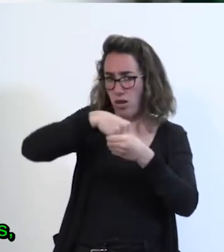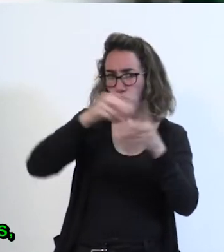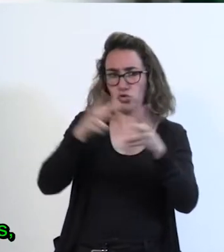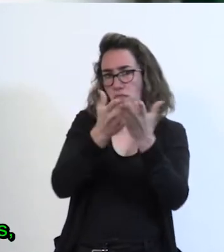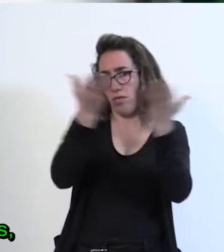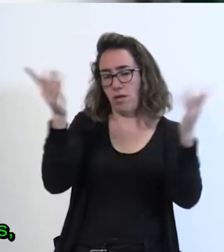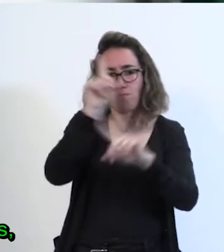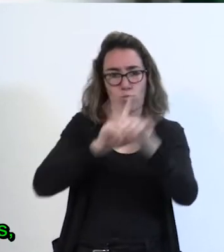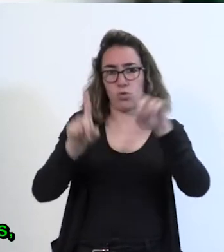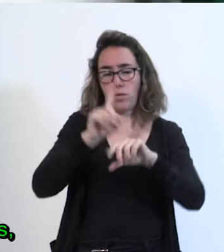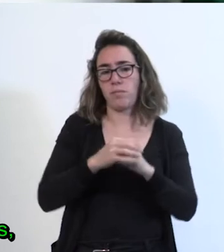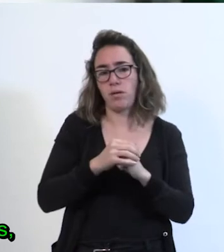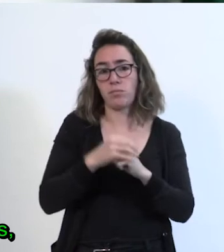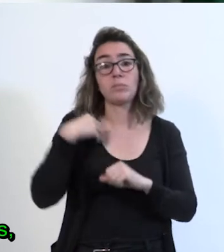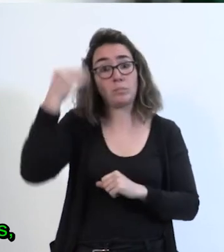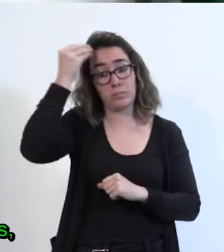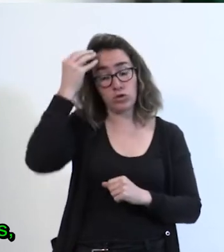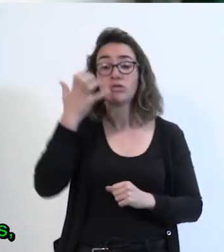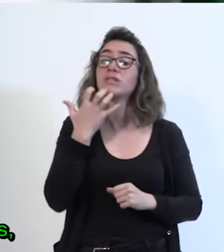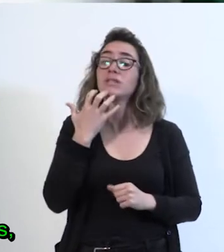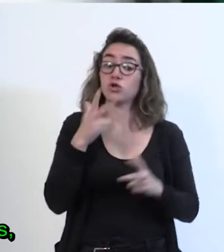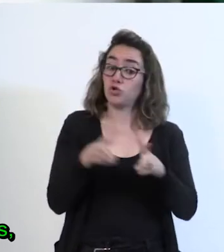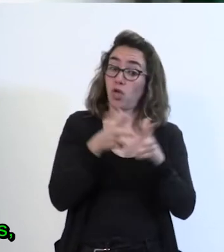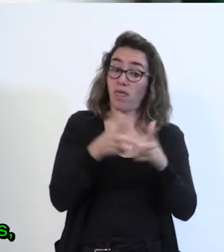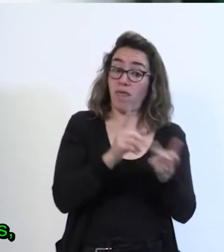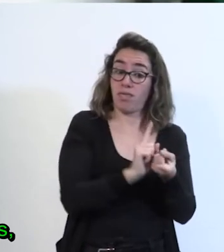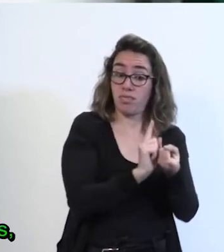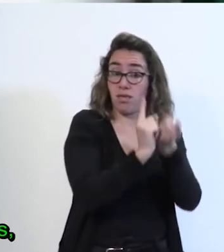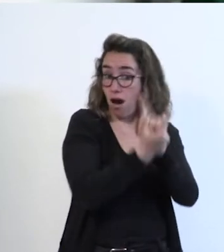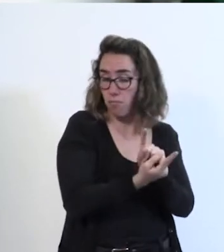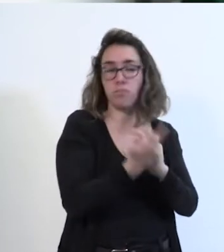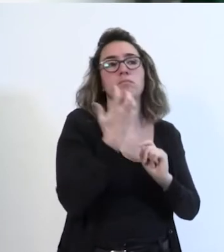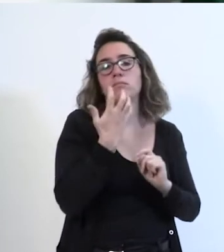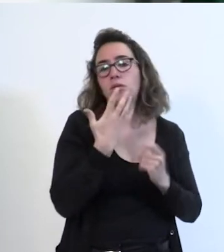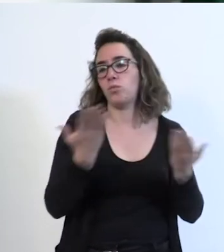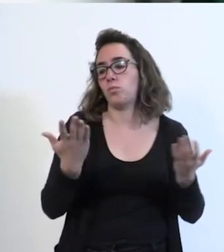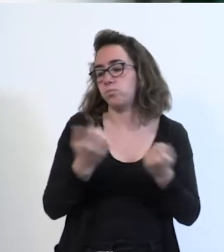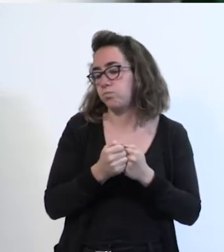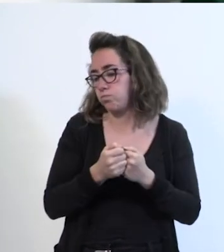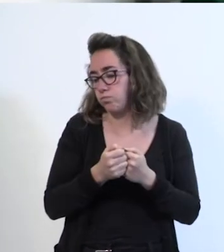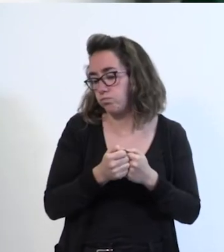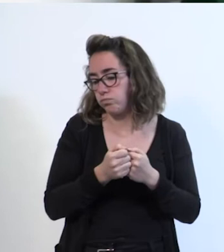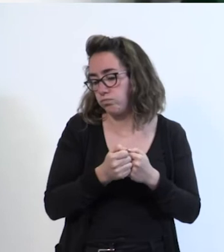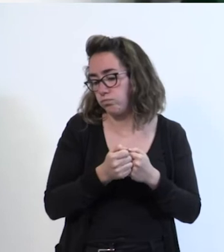Y lo que creo es que cuando hay cambios sociales, como por